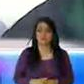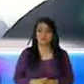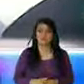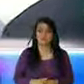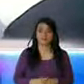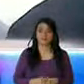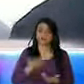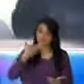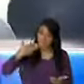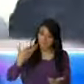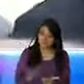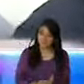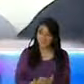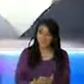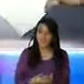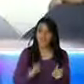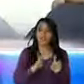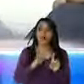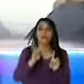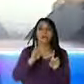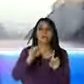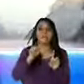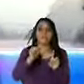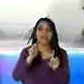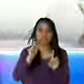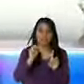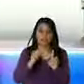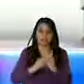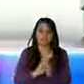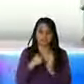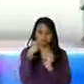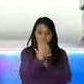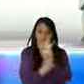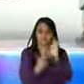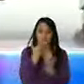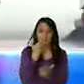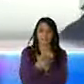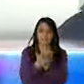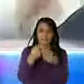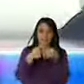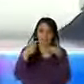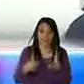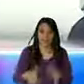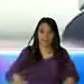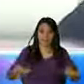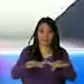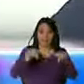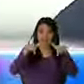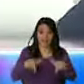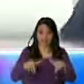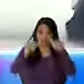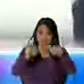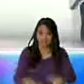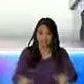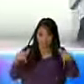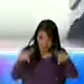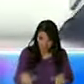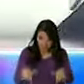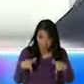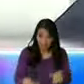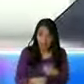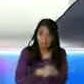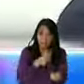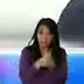Gracias a Washington Pesantes, los quiteños presentes aquí y aquellos que